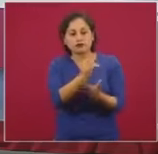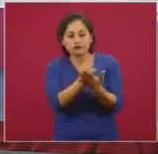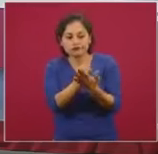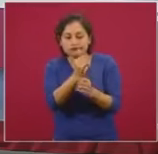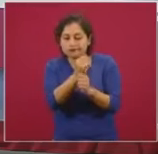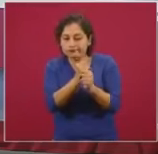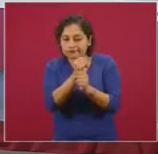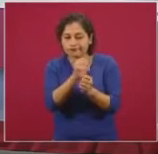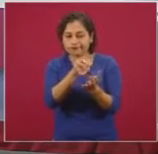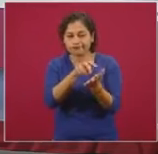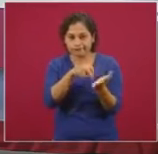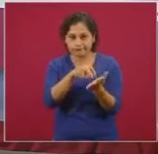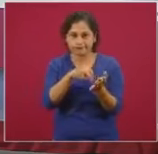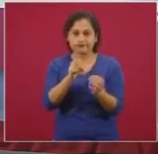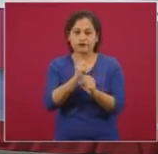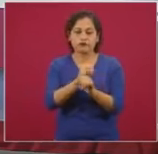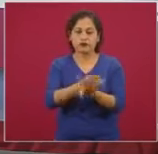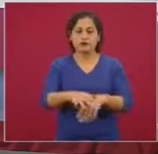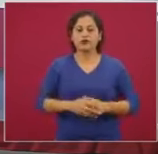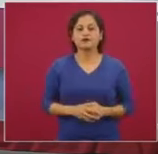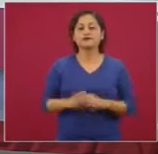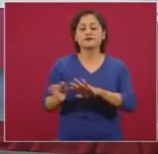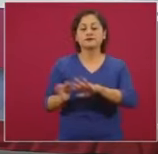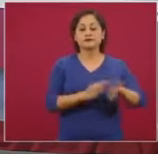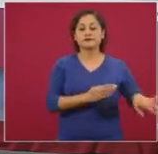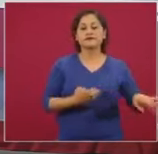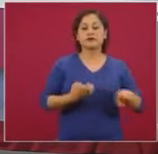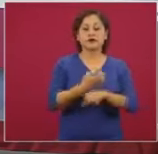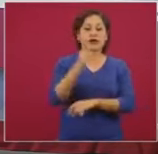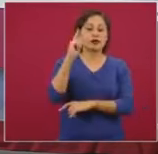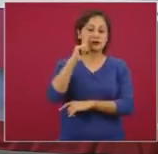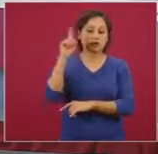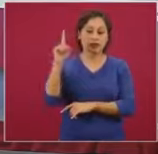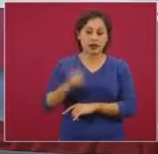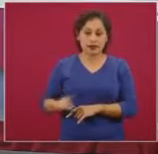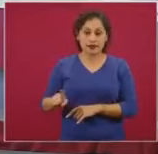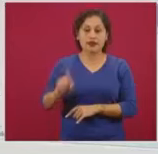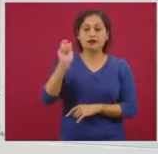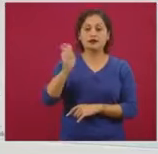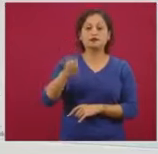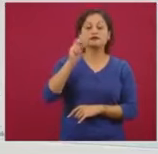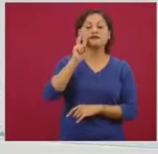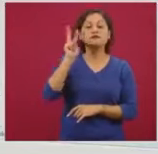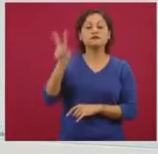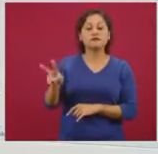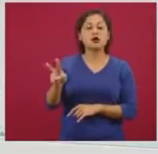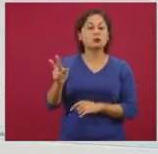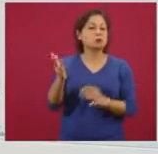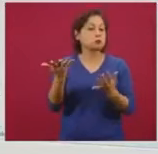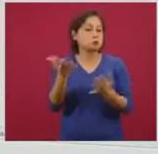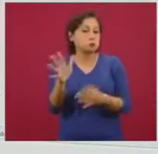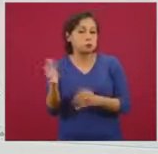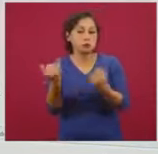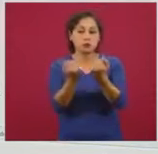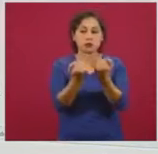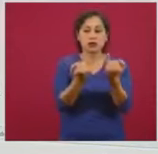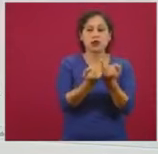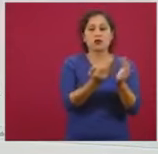el estado de Zacatecas, donde podemos ver también un comportamiento similar, un incremento que empieza en la semana